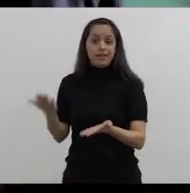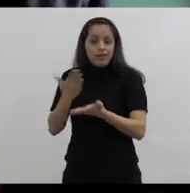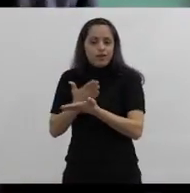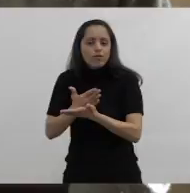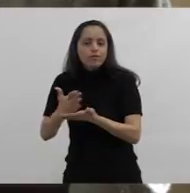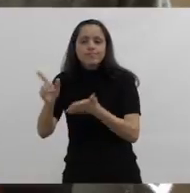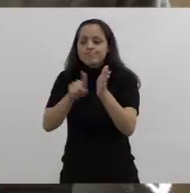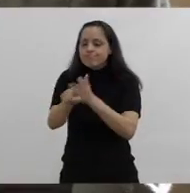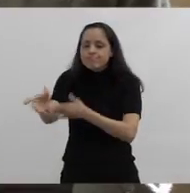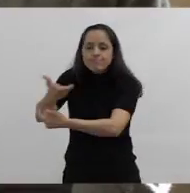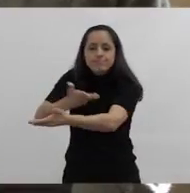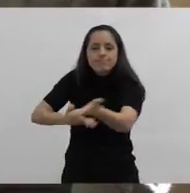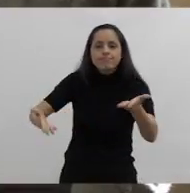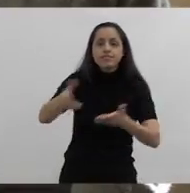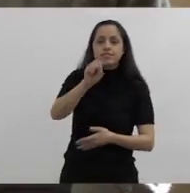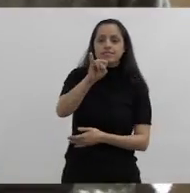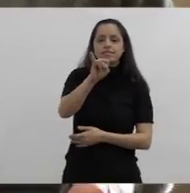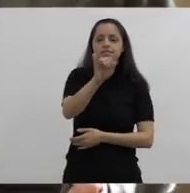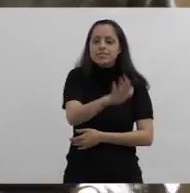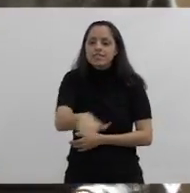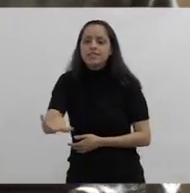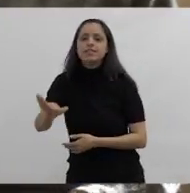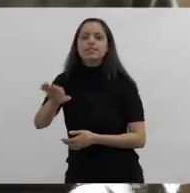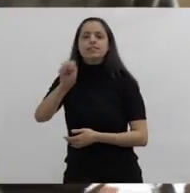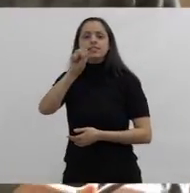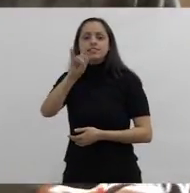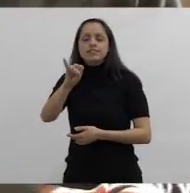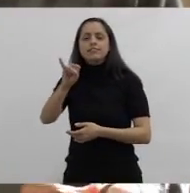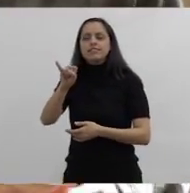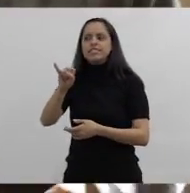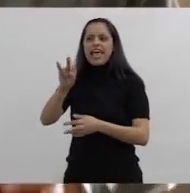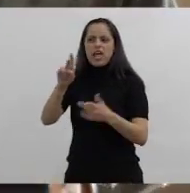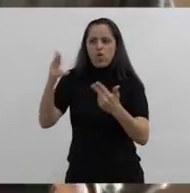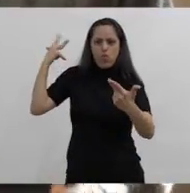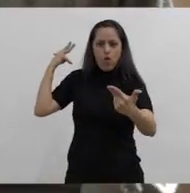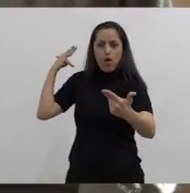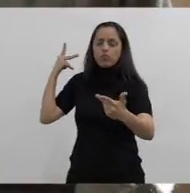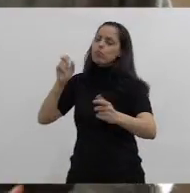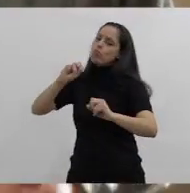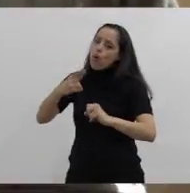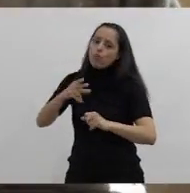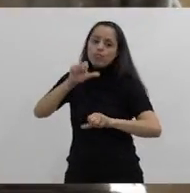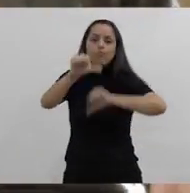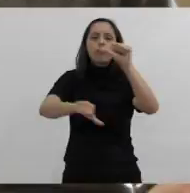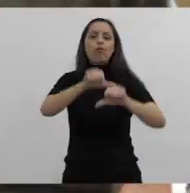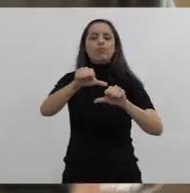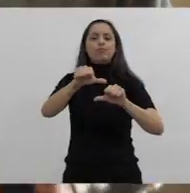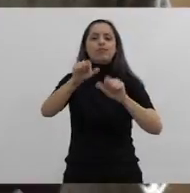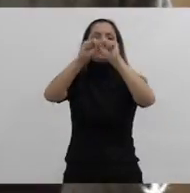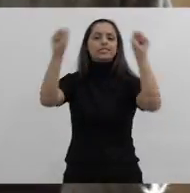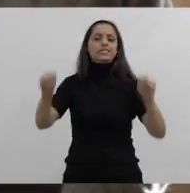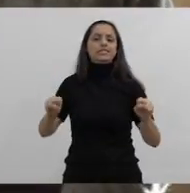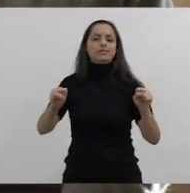cuestiones. Si estos chicos hay que amucharlos en un viejo sistema, o estos chicos hay que